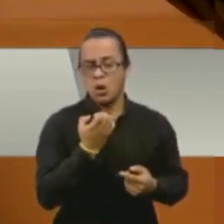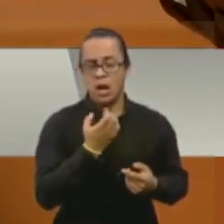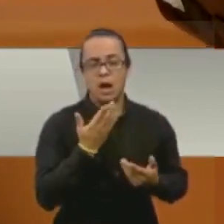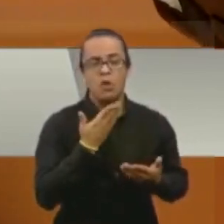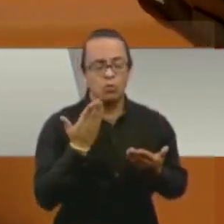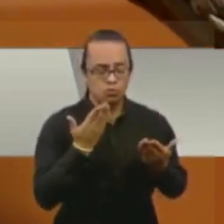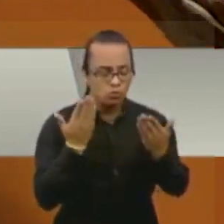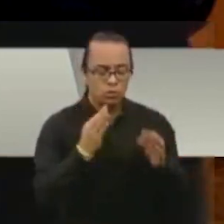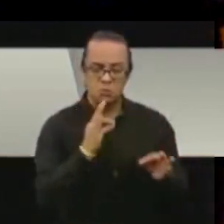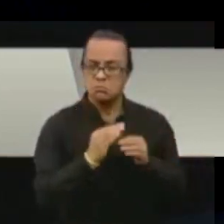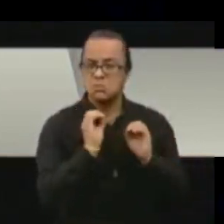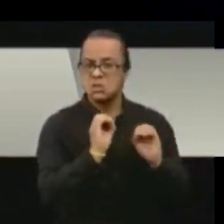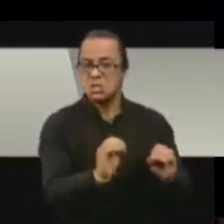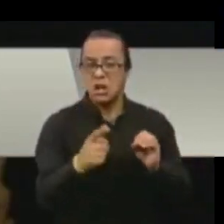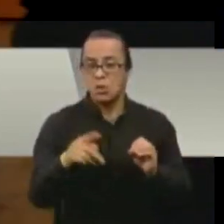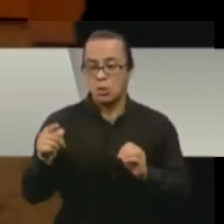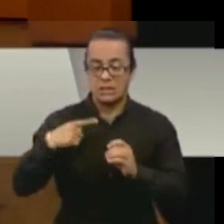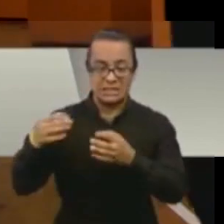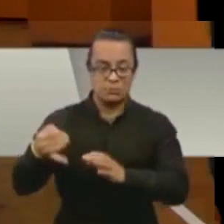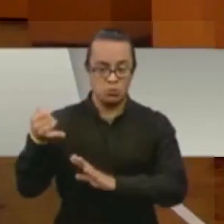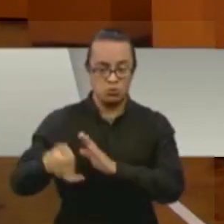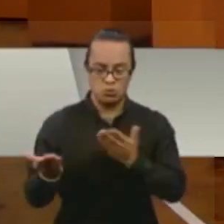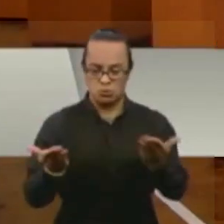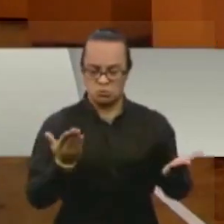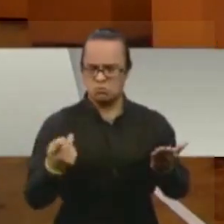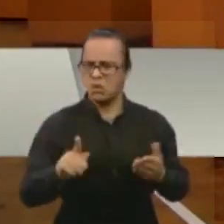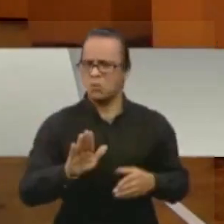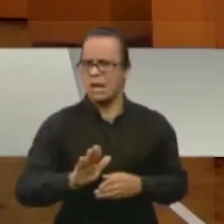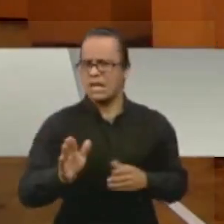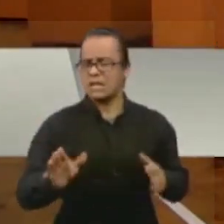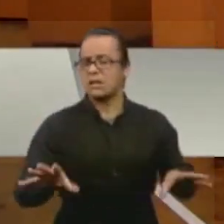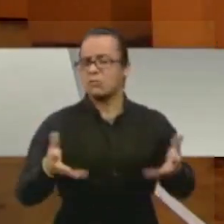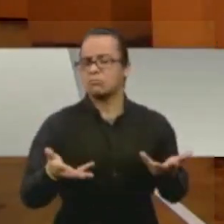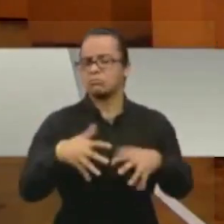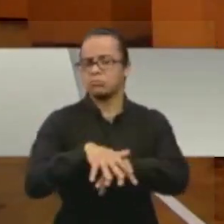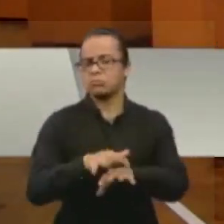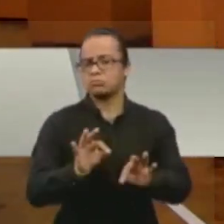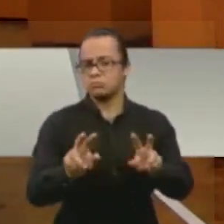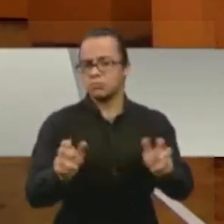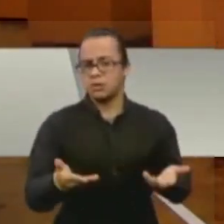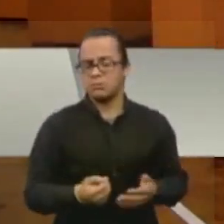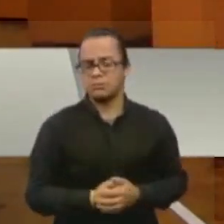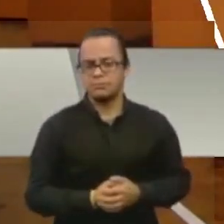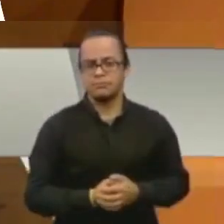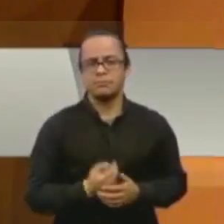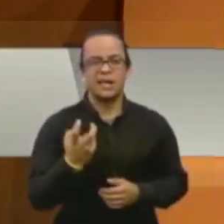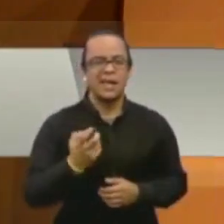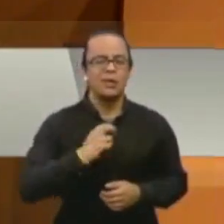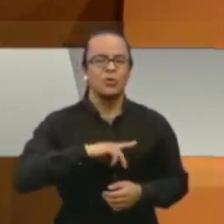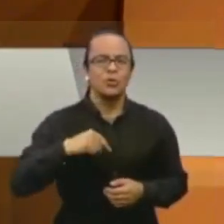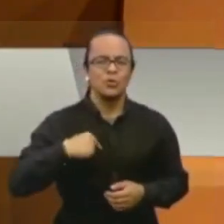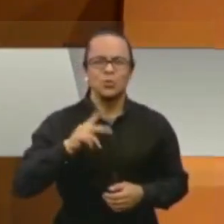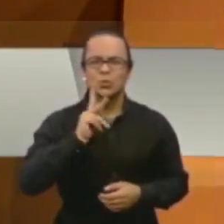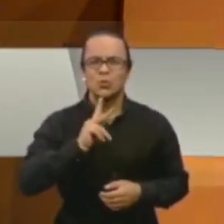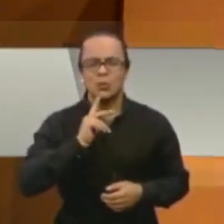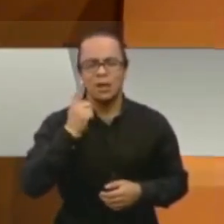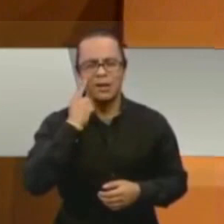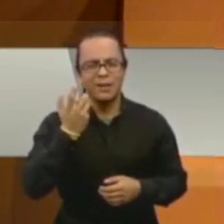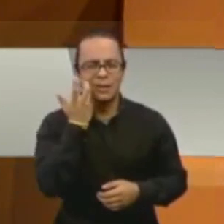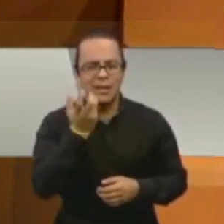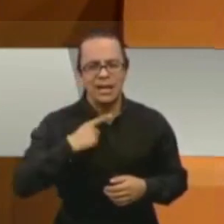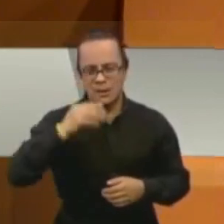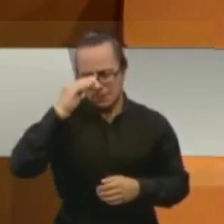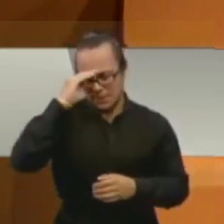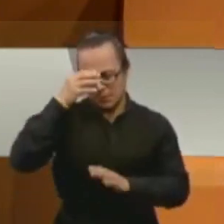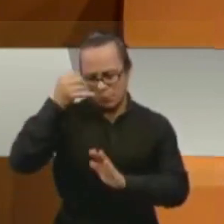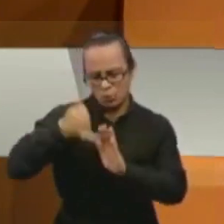al mismo entorno o un mismo universo. Precisamente es uno de nuestros intentos por reflexionar en